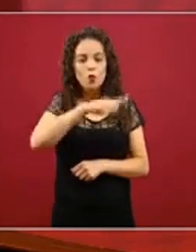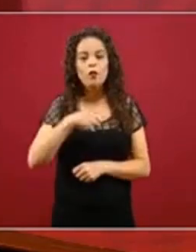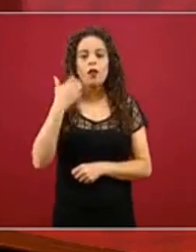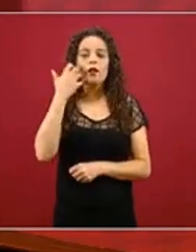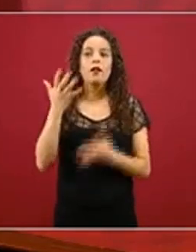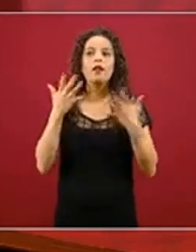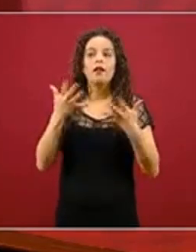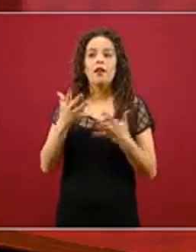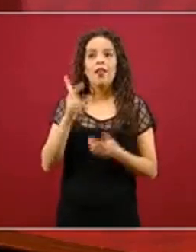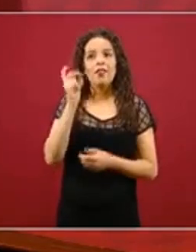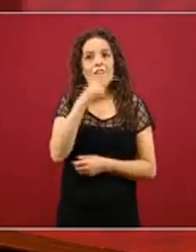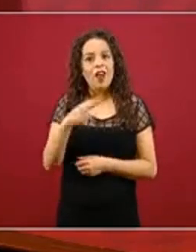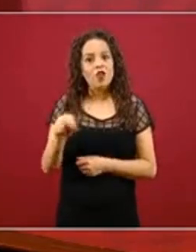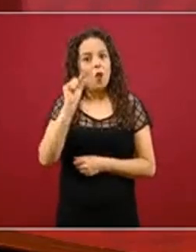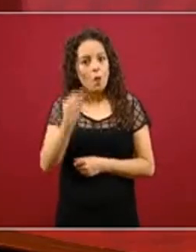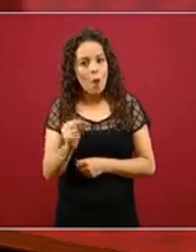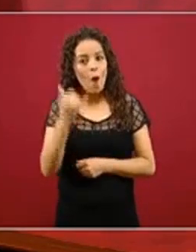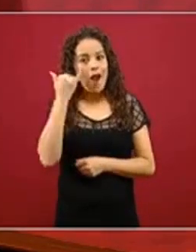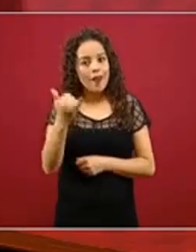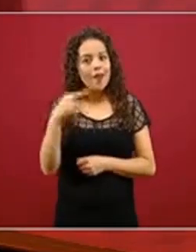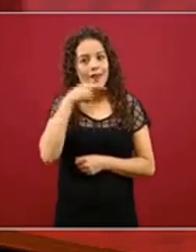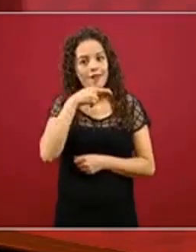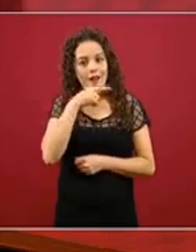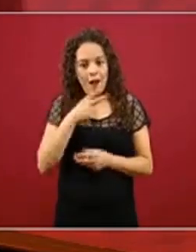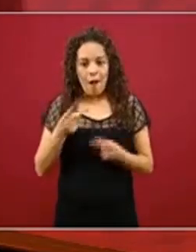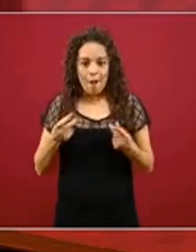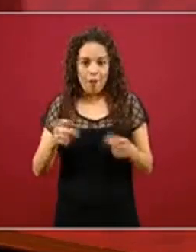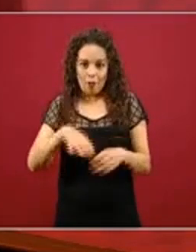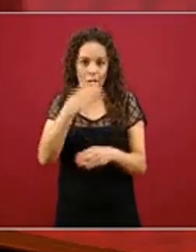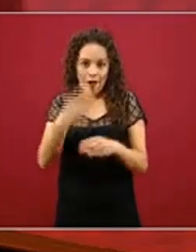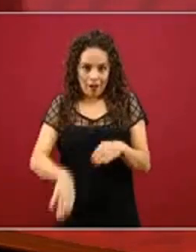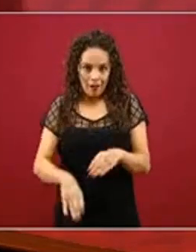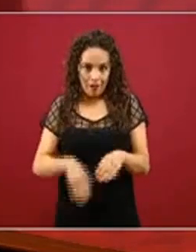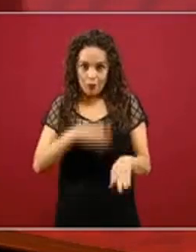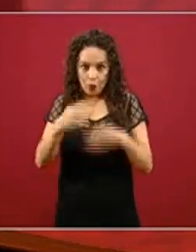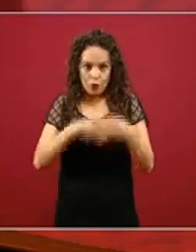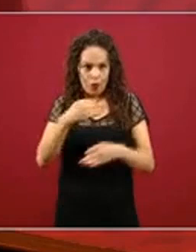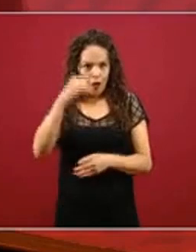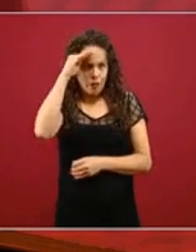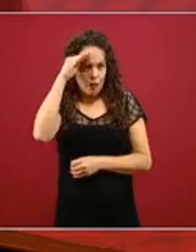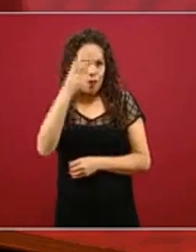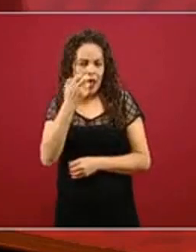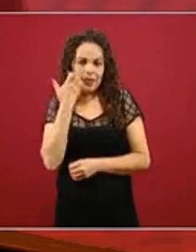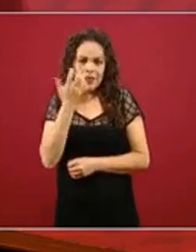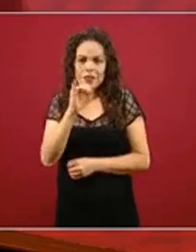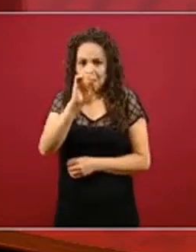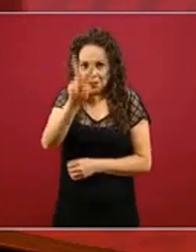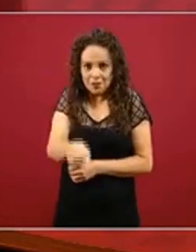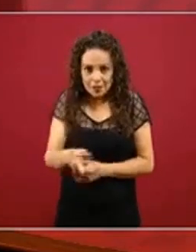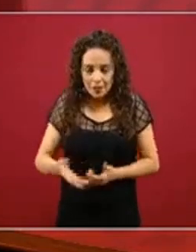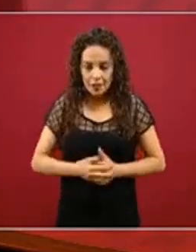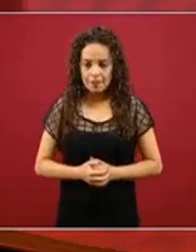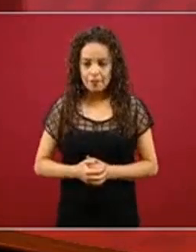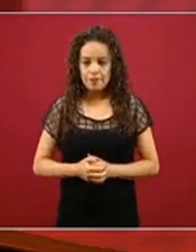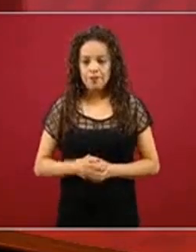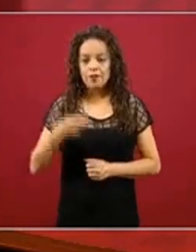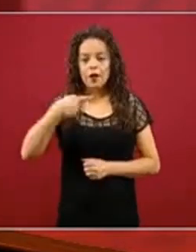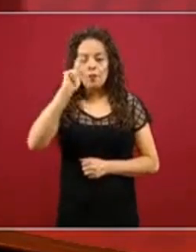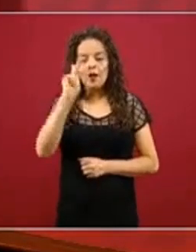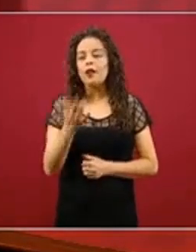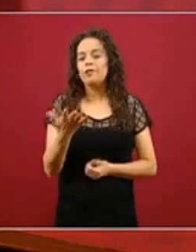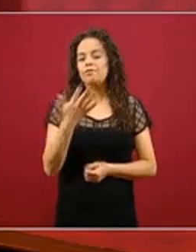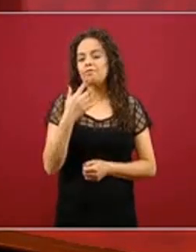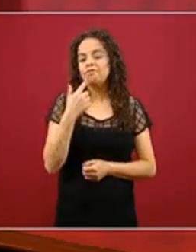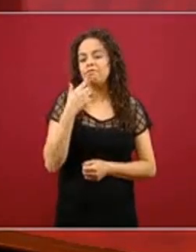y que se acabe rápido. Todos queremos lo mismo. Poco daño, de manera un poco simple, podríamos